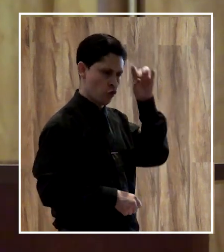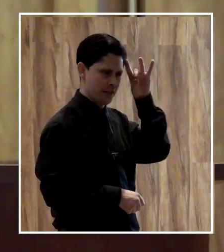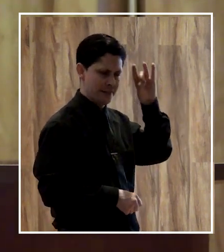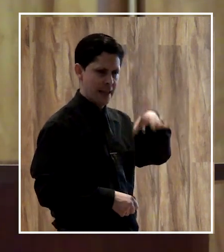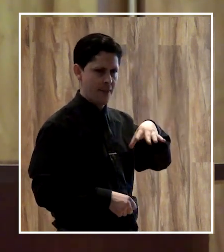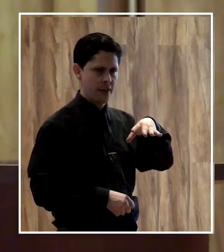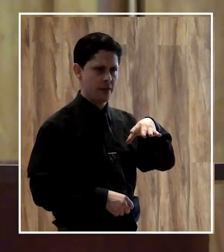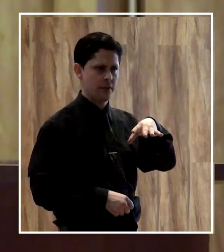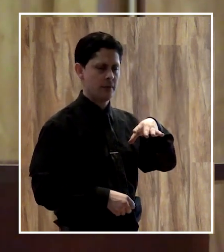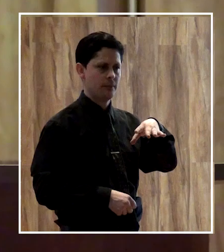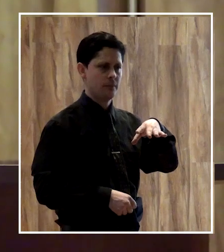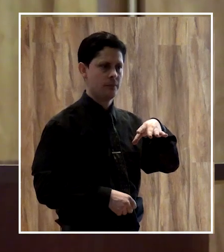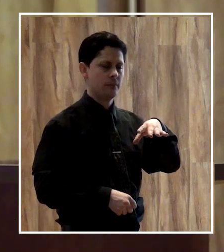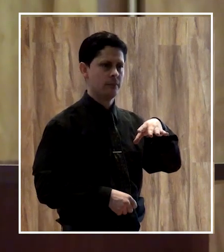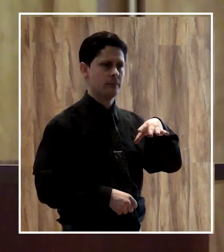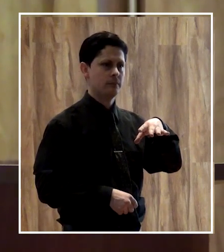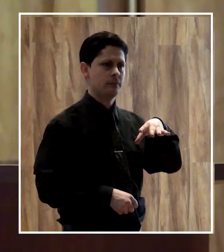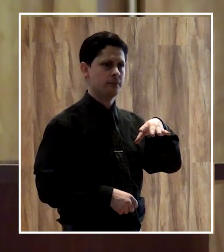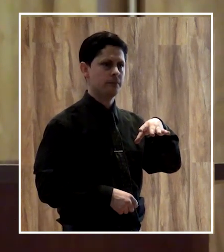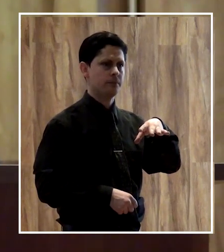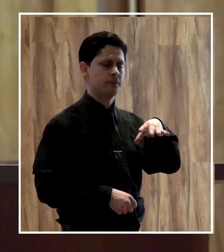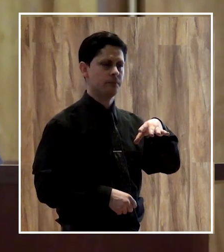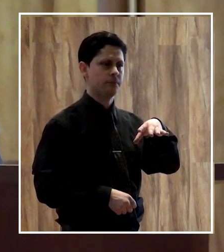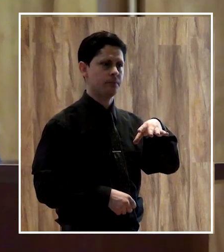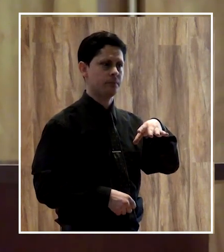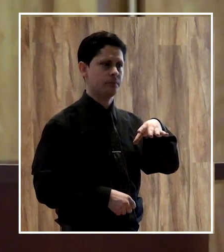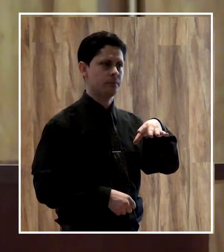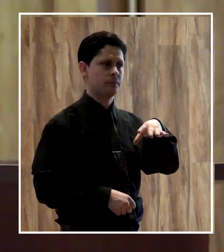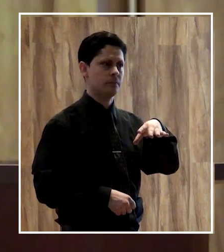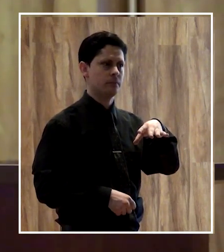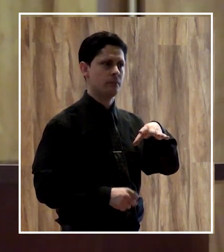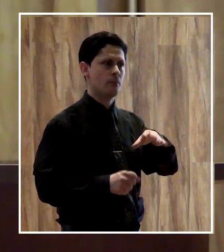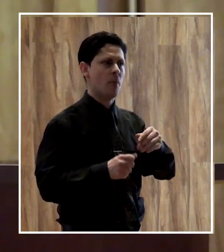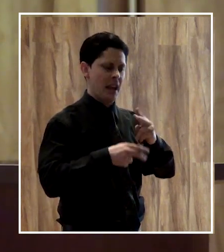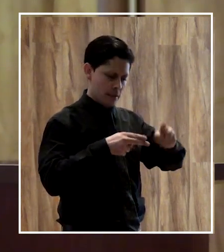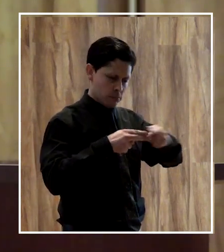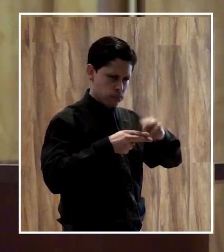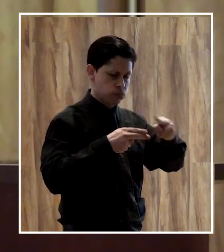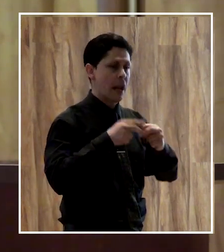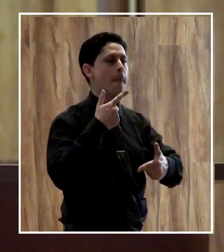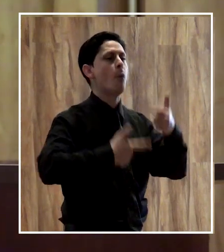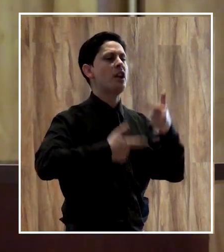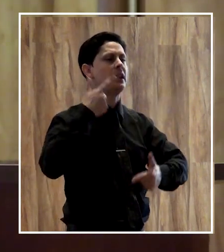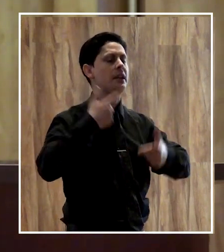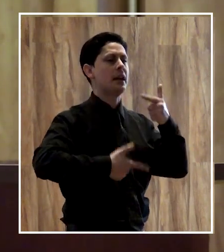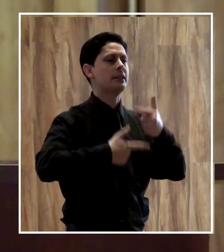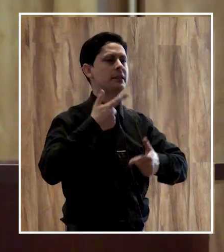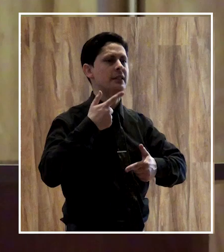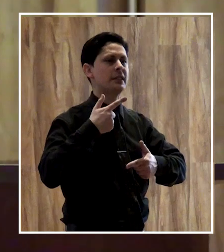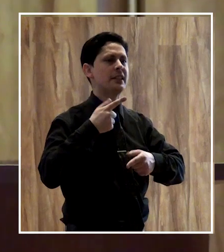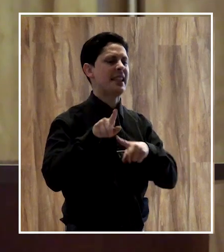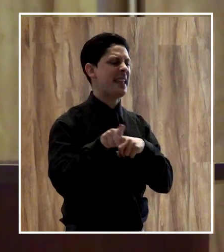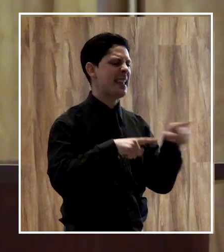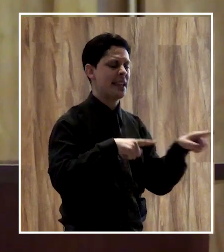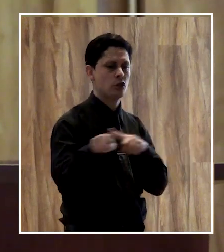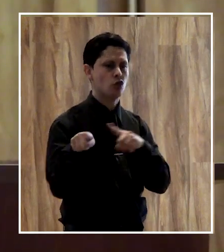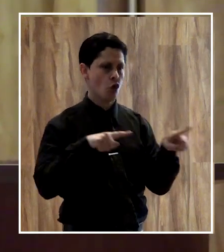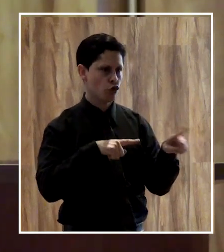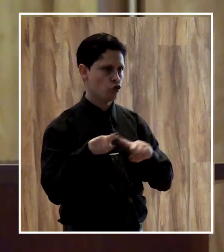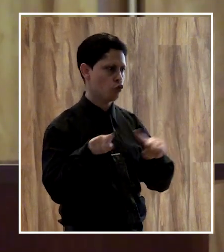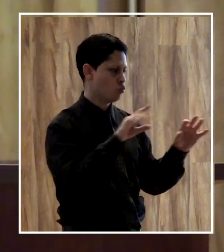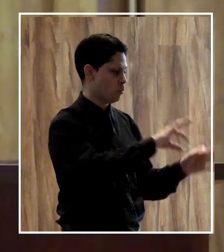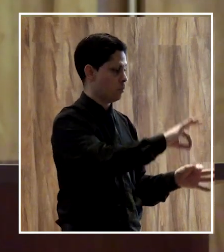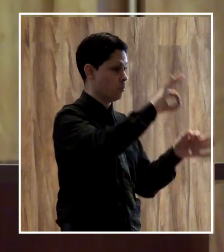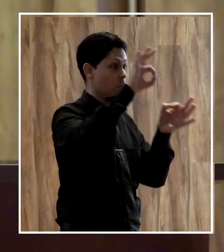sabe la participación que tuvo en la gestación de las políticas educacionales distintas